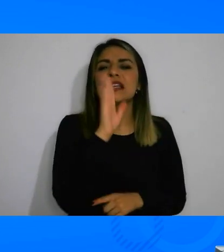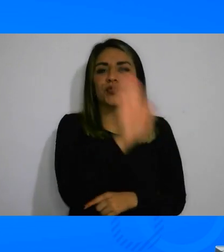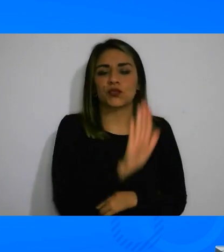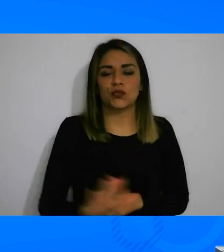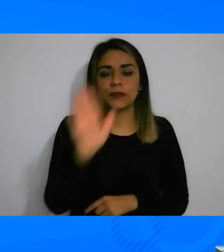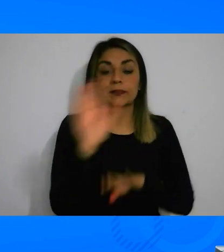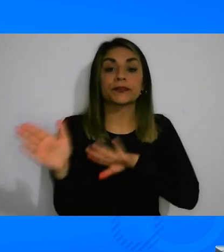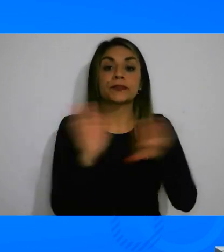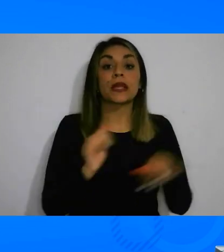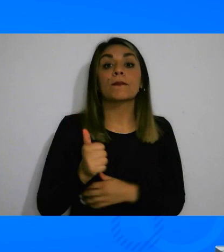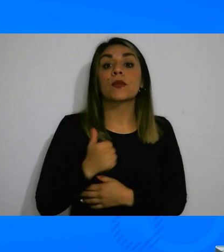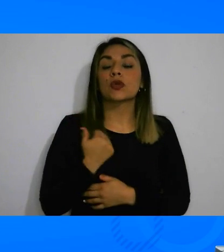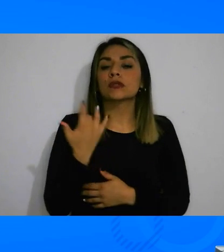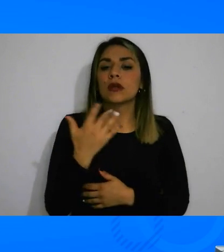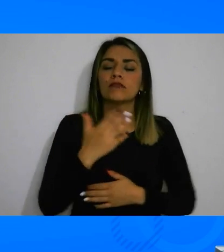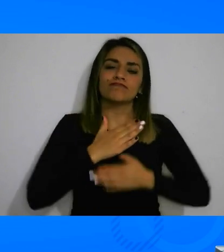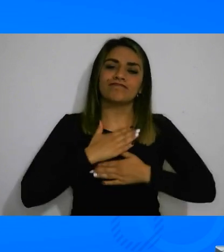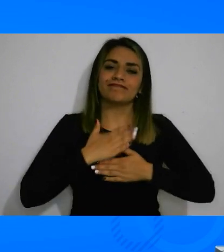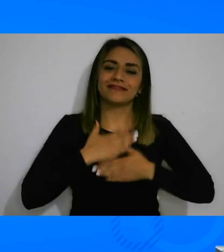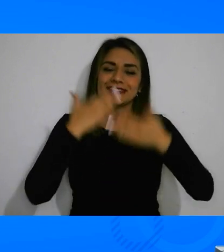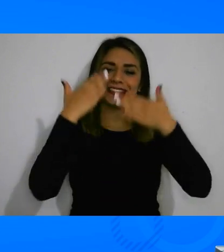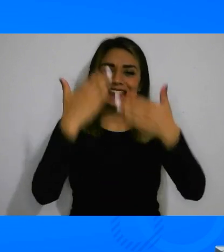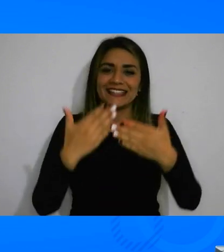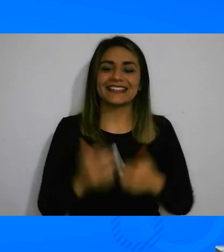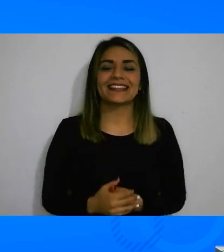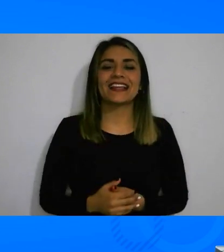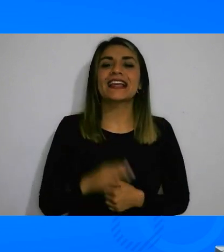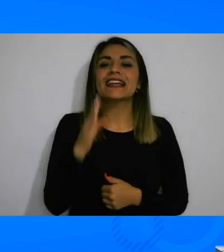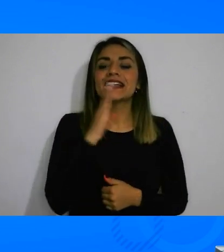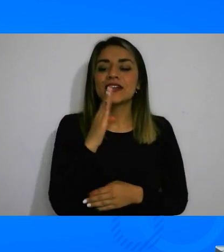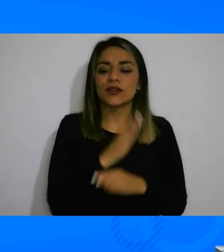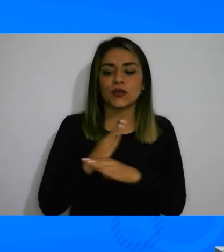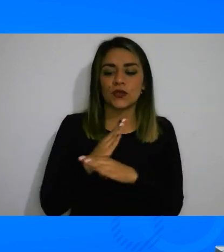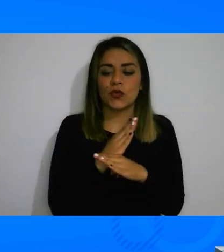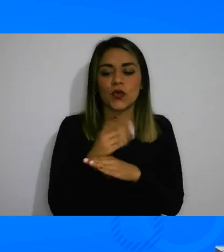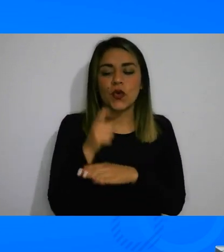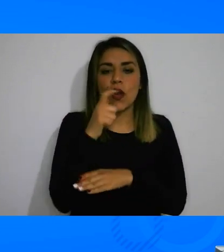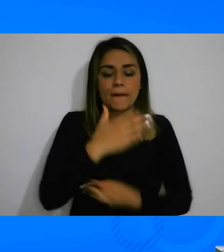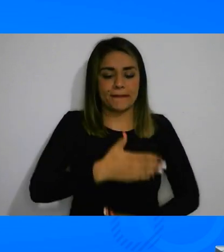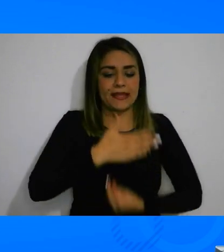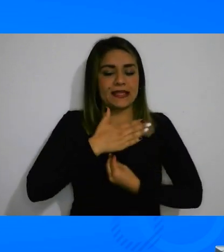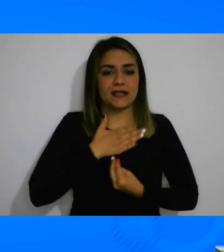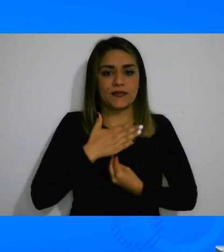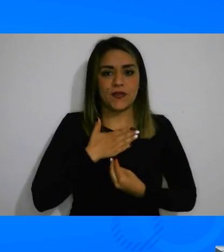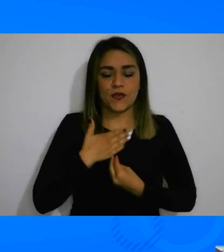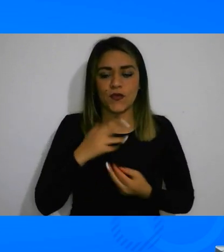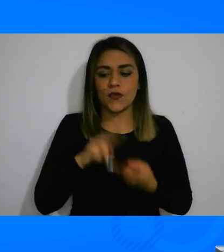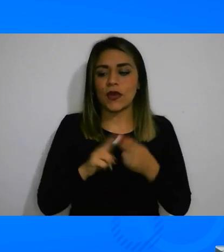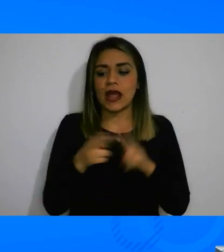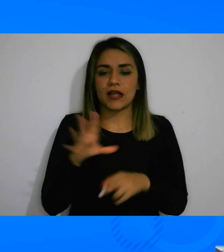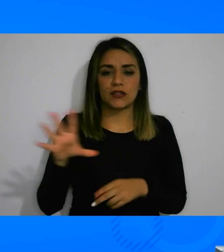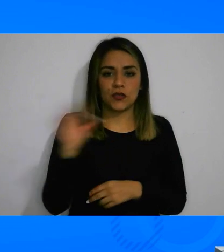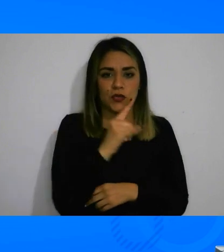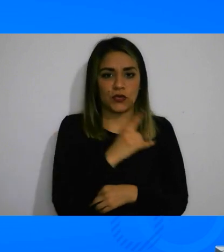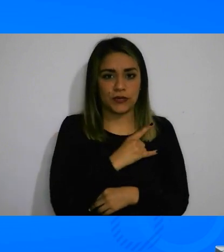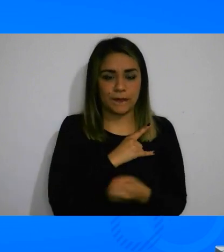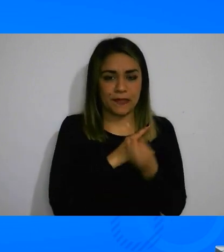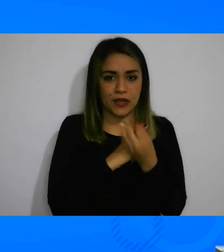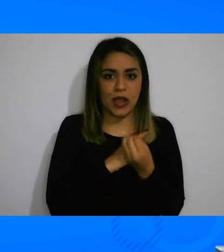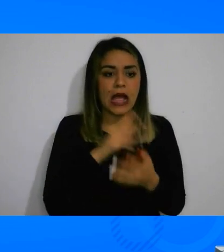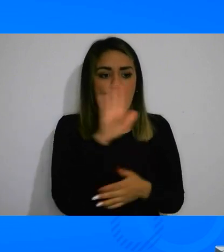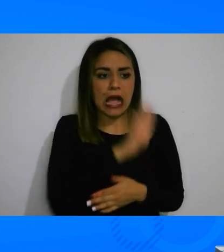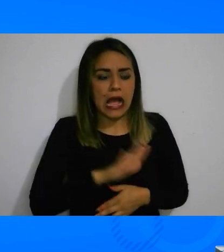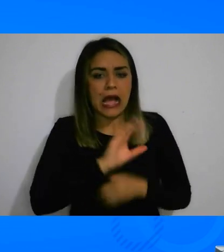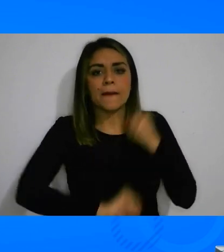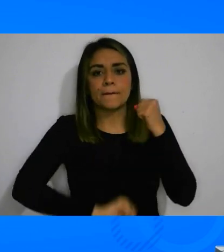También aprovecho a mandarle un saludo a nuestros guardianes del turismo y patrimonio, a la Policía Nacional, quienes nos abren